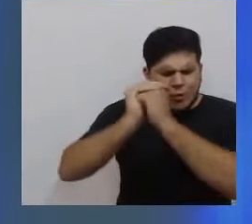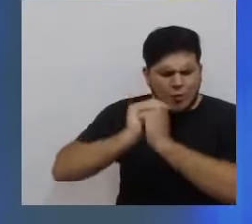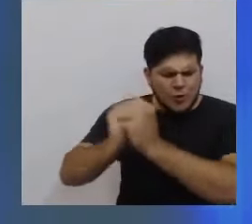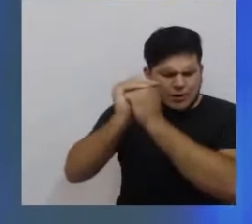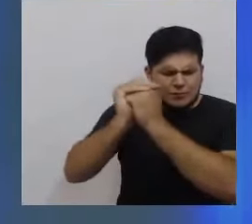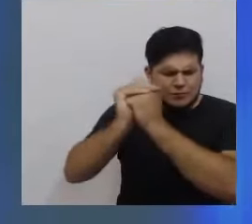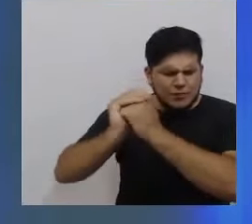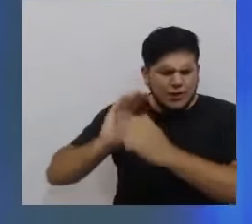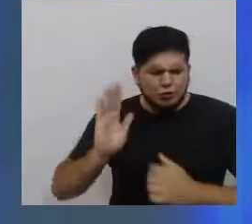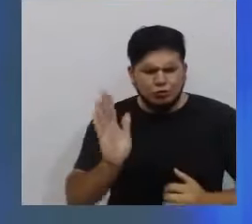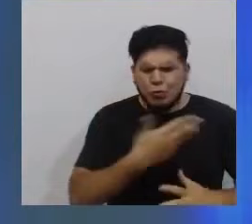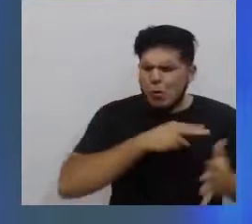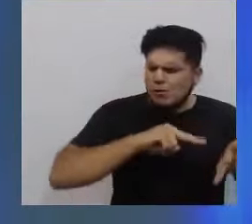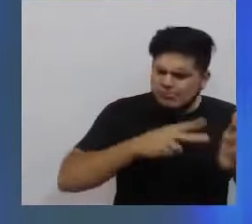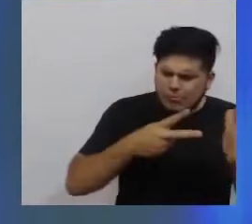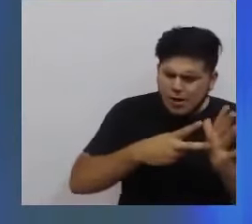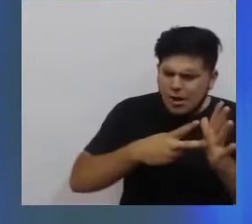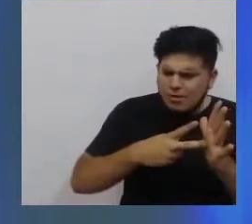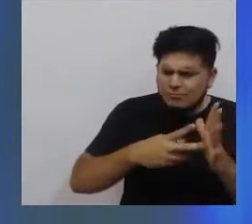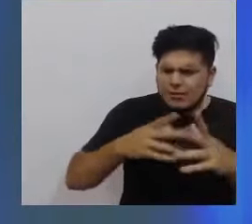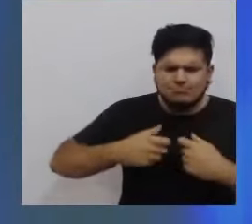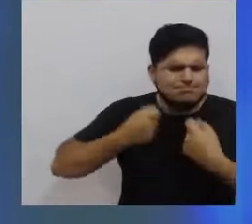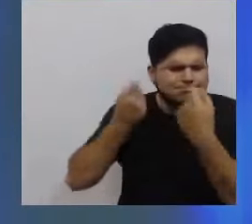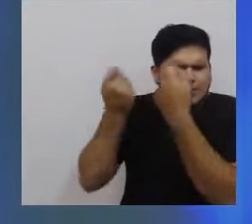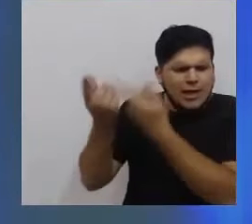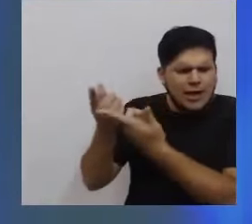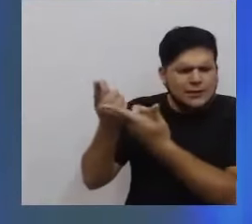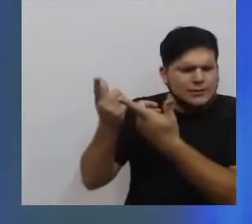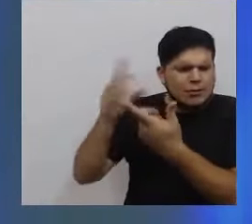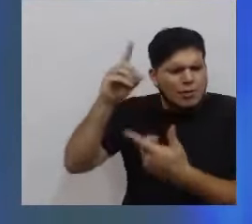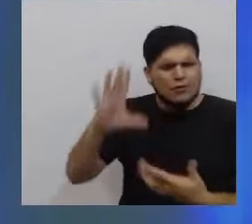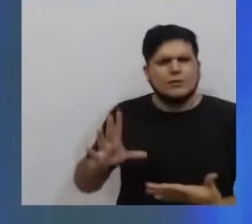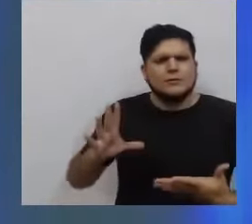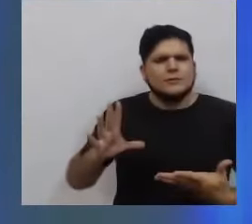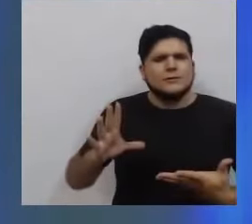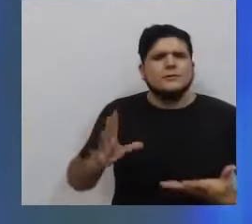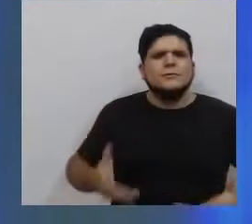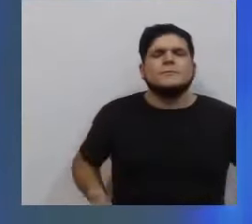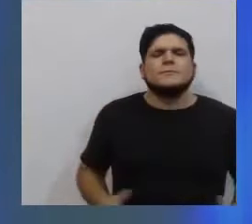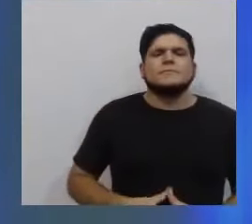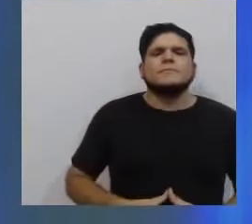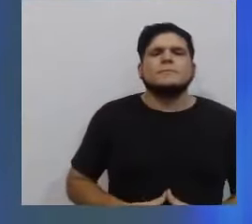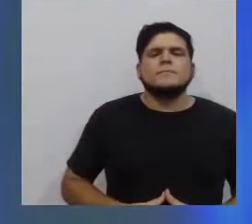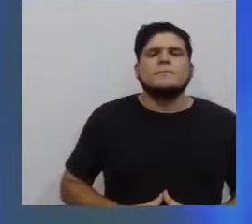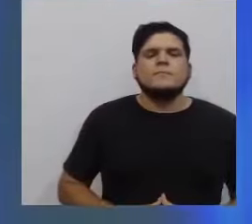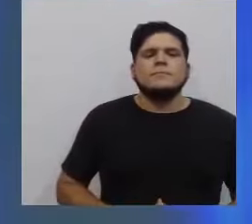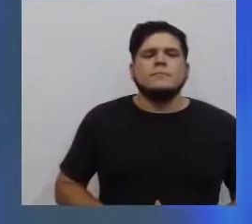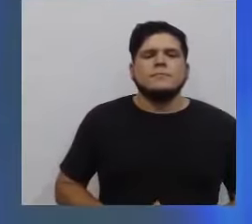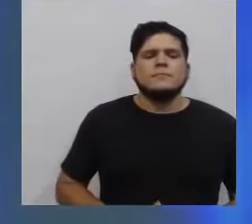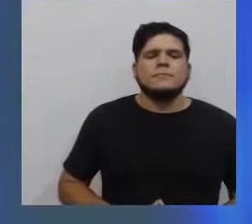cree el adiós eso trata del señor de poner en la mente de